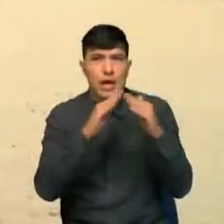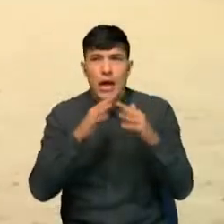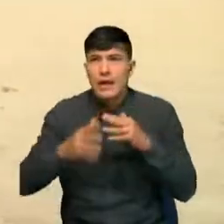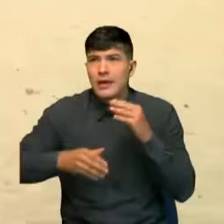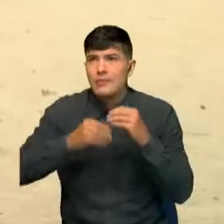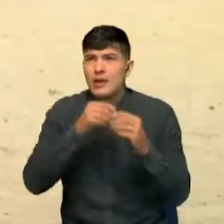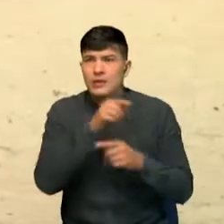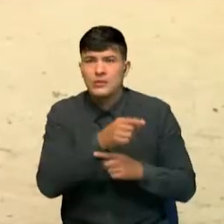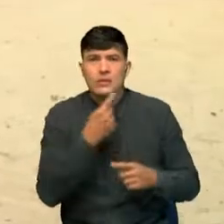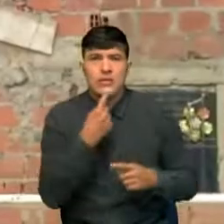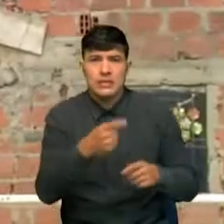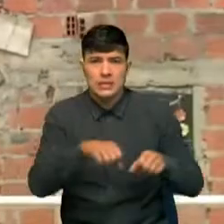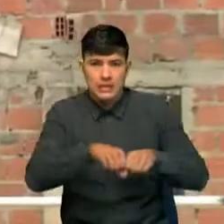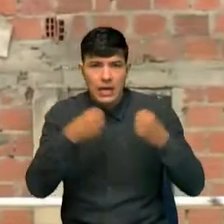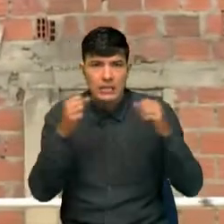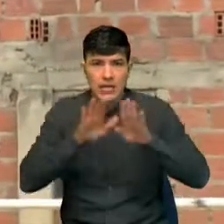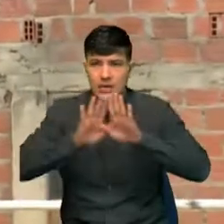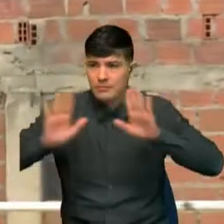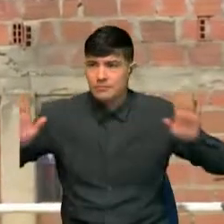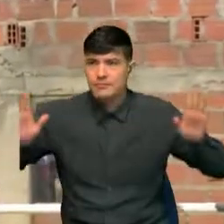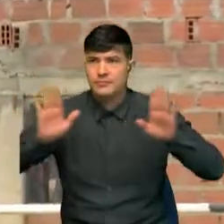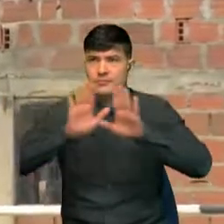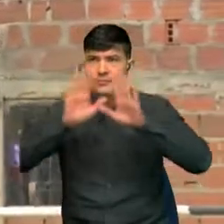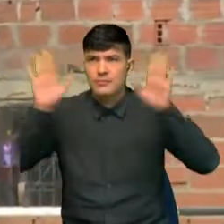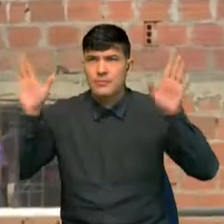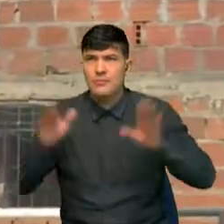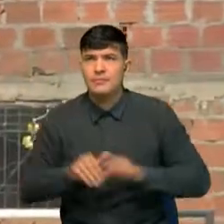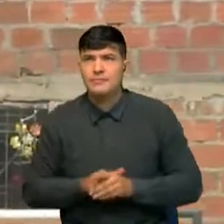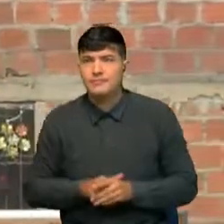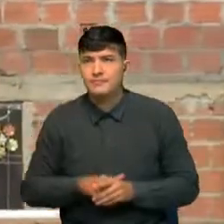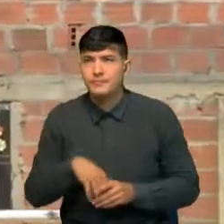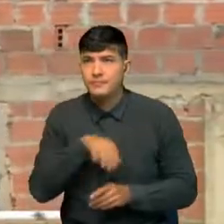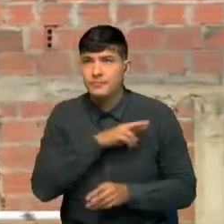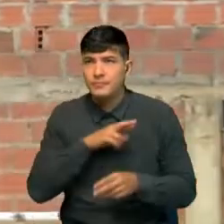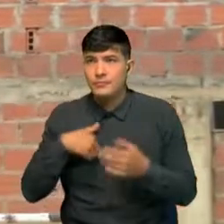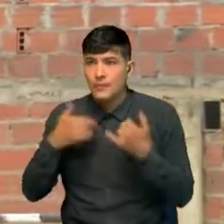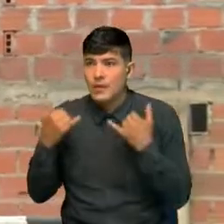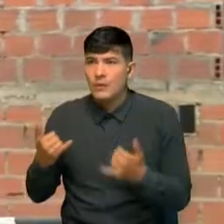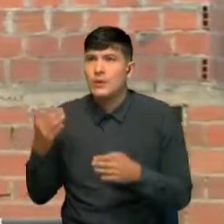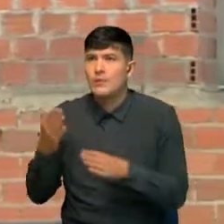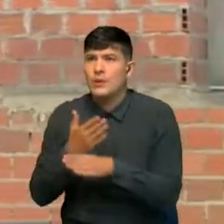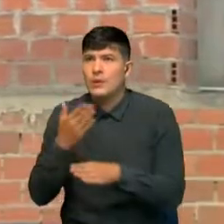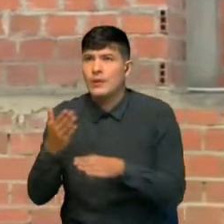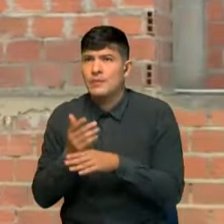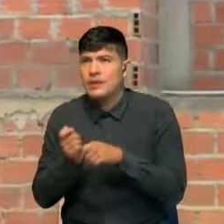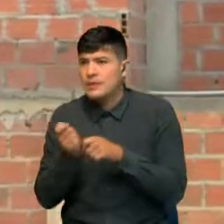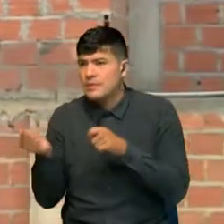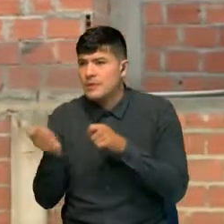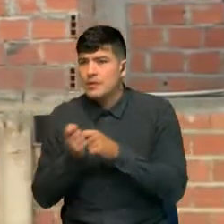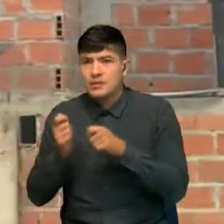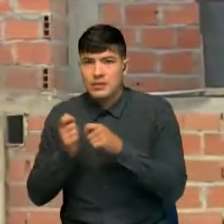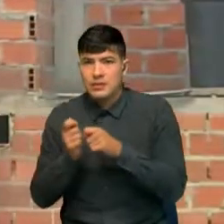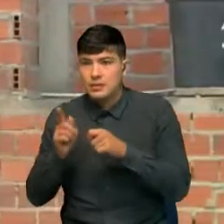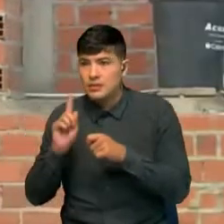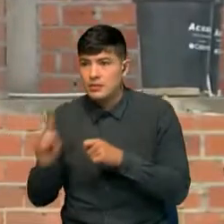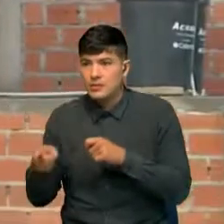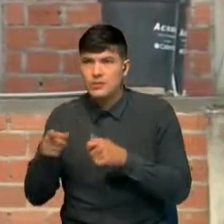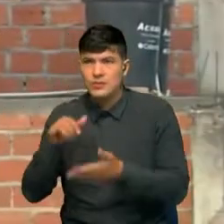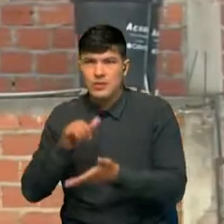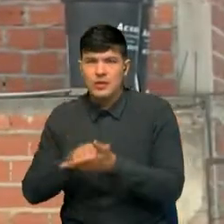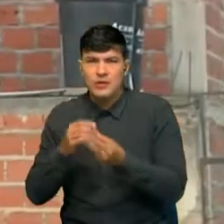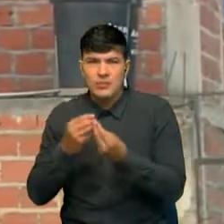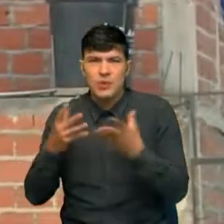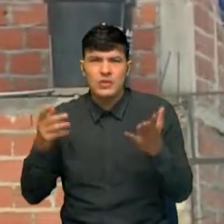esto les daña las paredes y fachada. Tenemos una problemática con los vecinos que colindan con la cancha por los balonazos